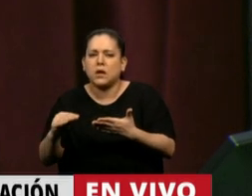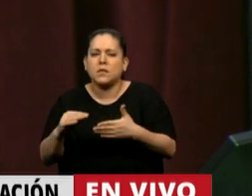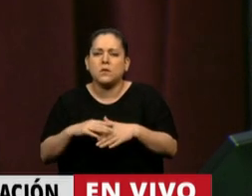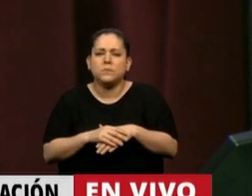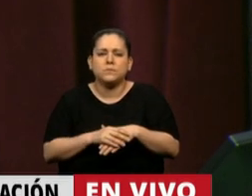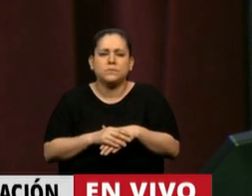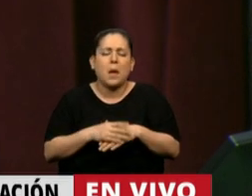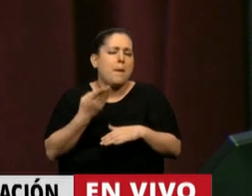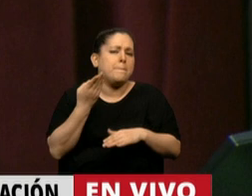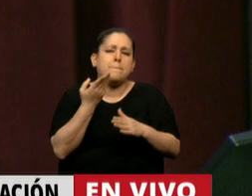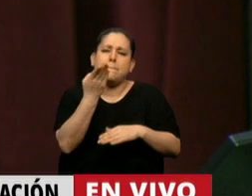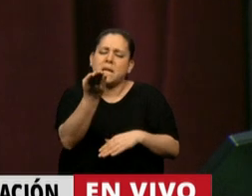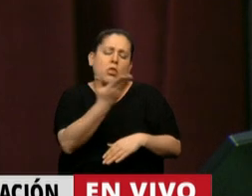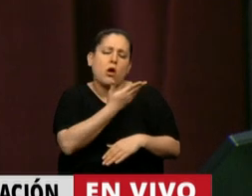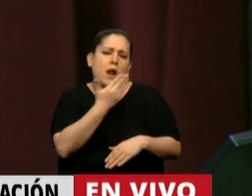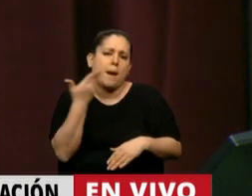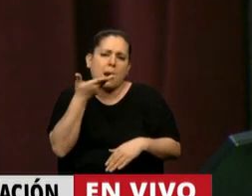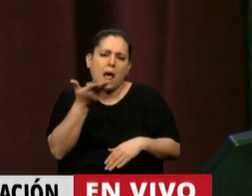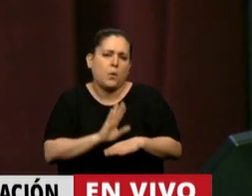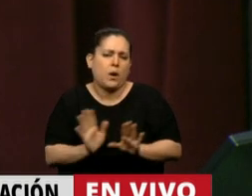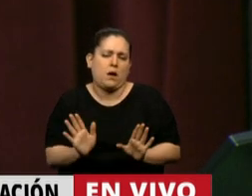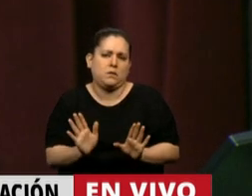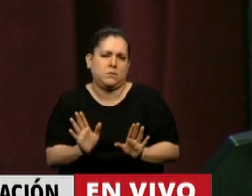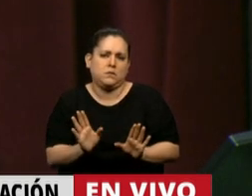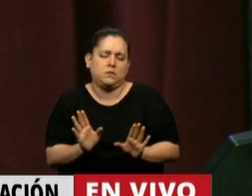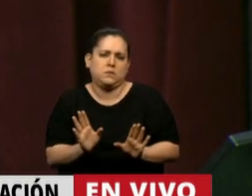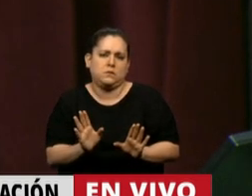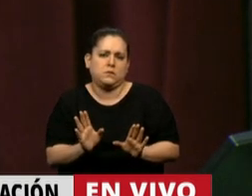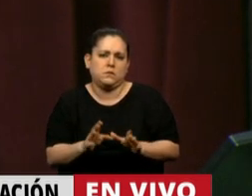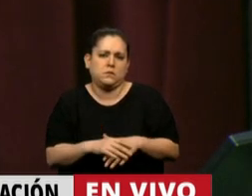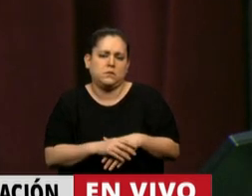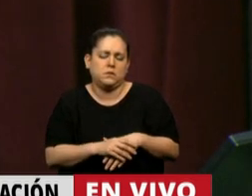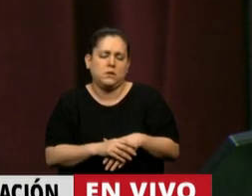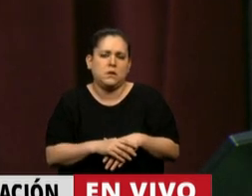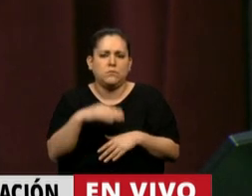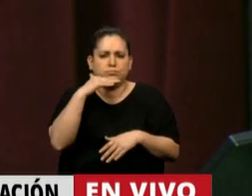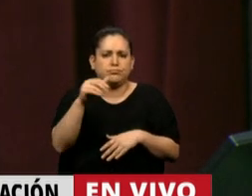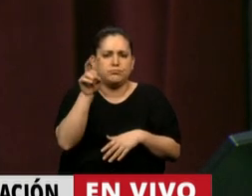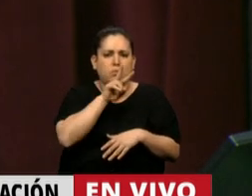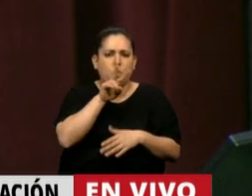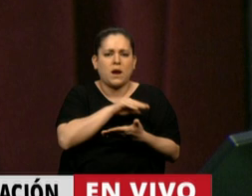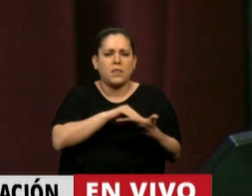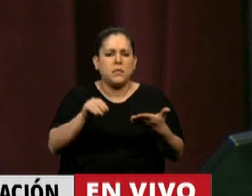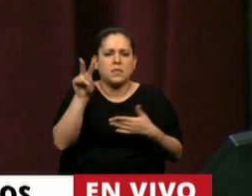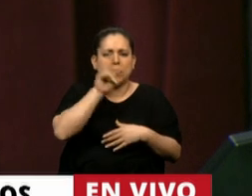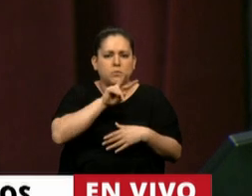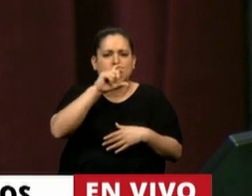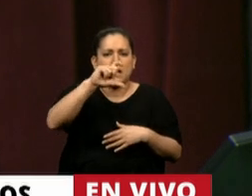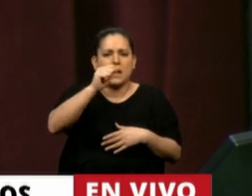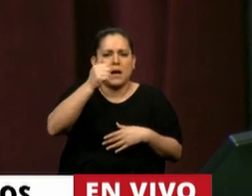presente pido la palabra tiene la palabra la diputada